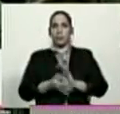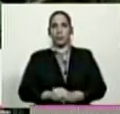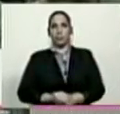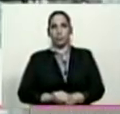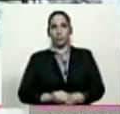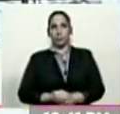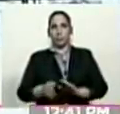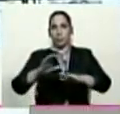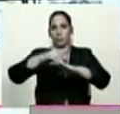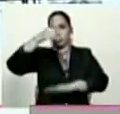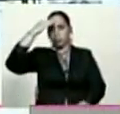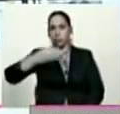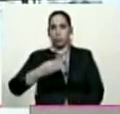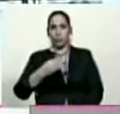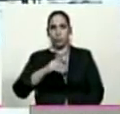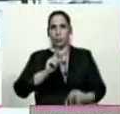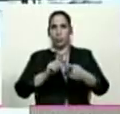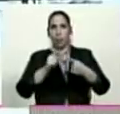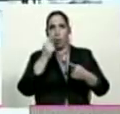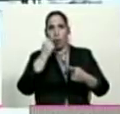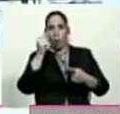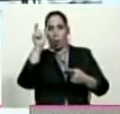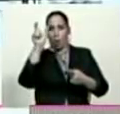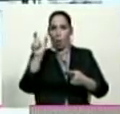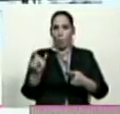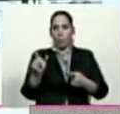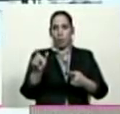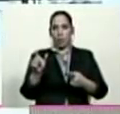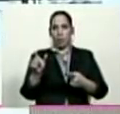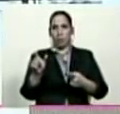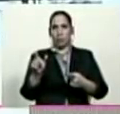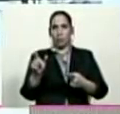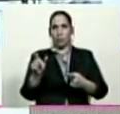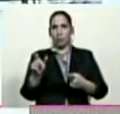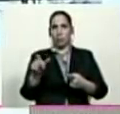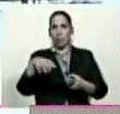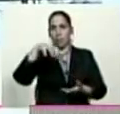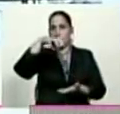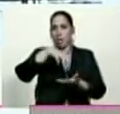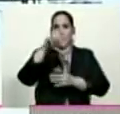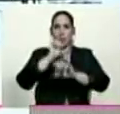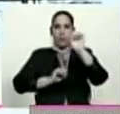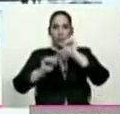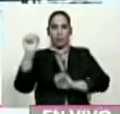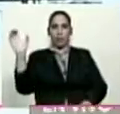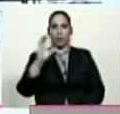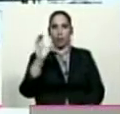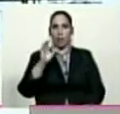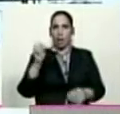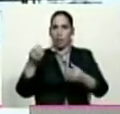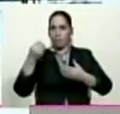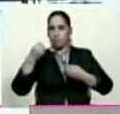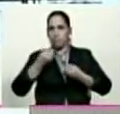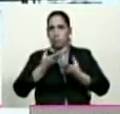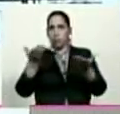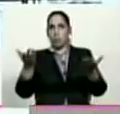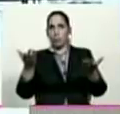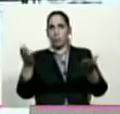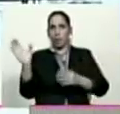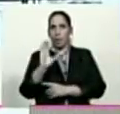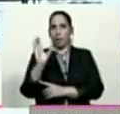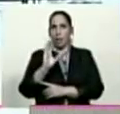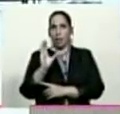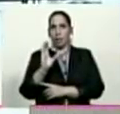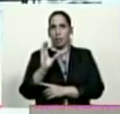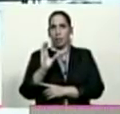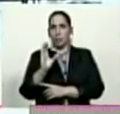mayor general Alexis José Rodríguez Cabello, comandante de la región de defensa integral capital, y transmítolo a toda la región capital.